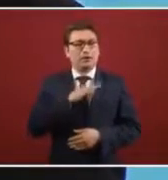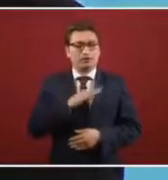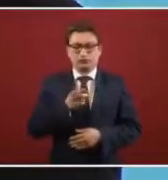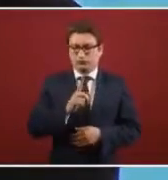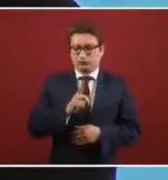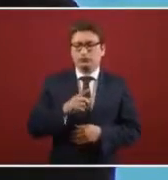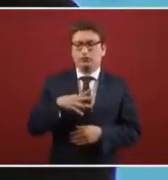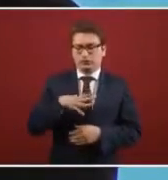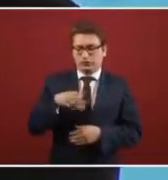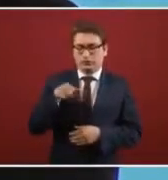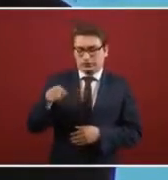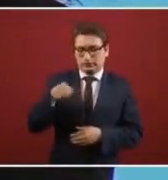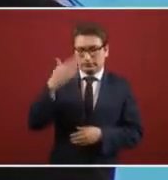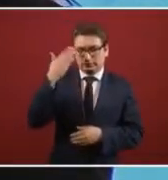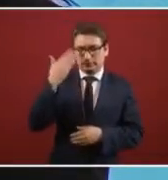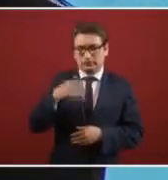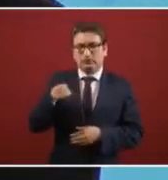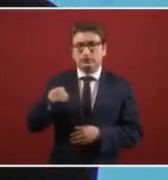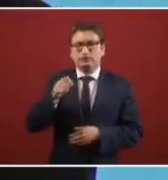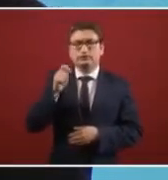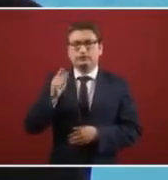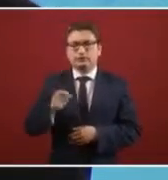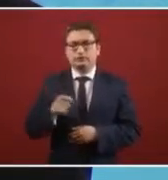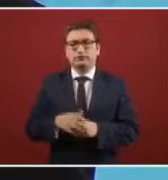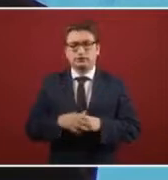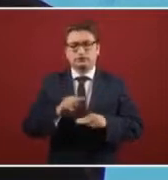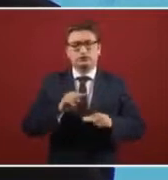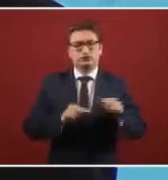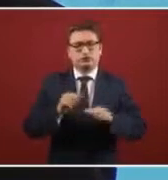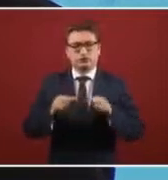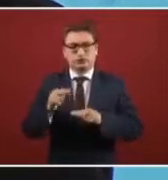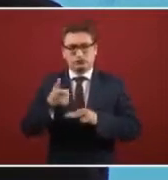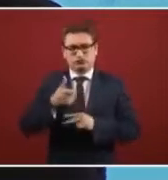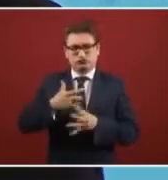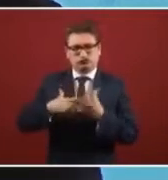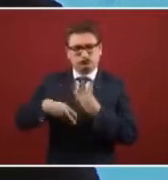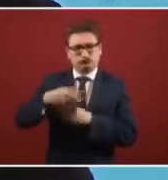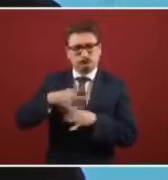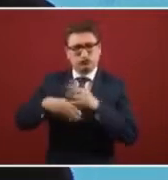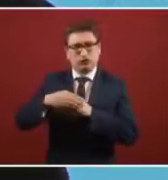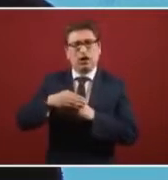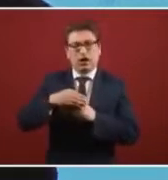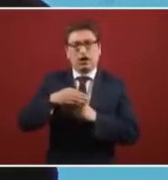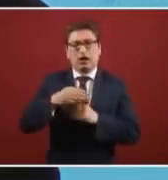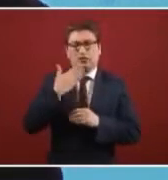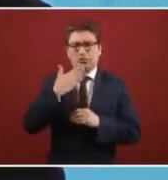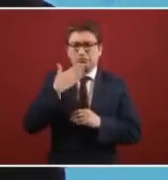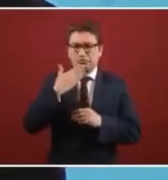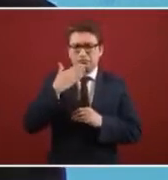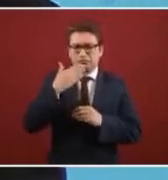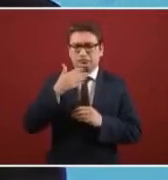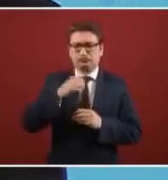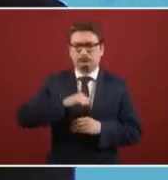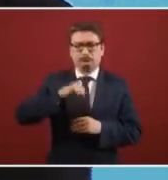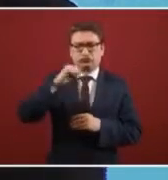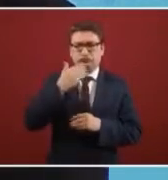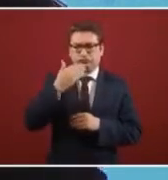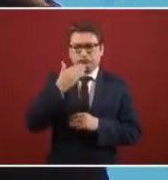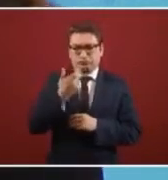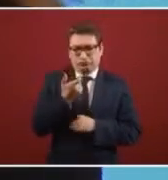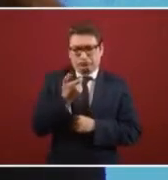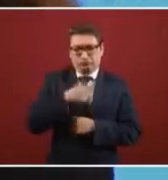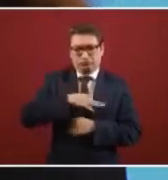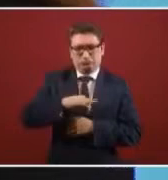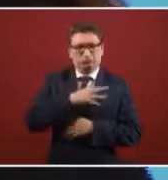tasa a method interna de retorno que that tiene is an un internal porcentaje return alto, lo that cual has a hace high el proyecto return, which is the económicamente viable.